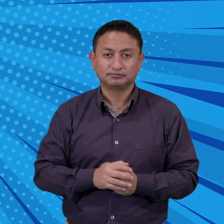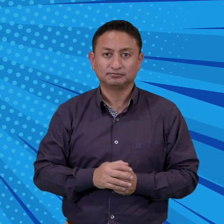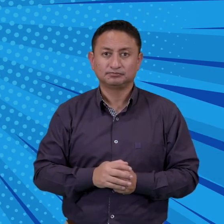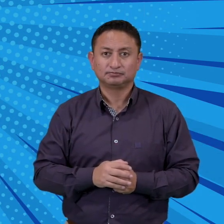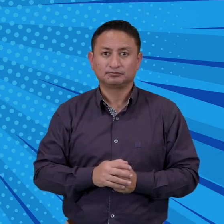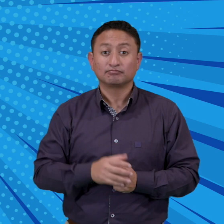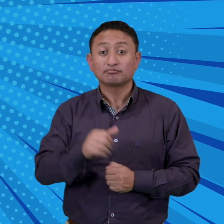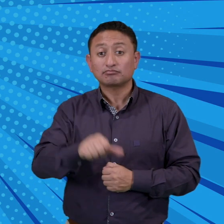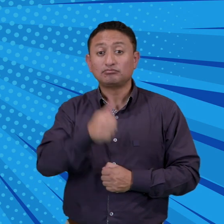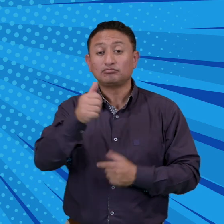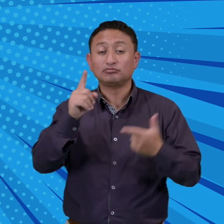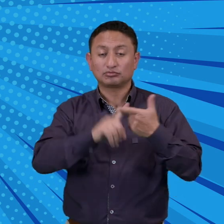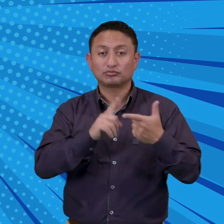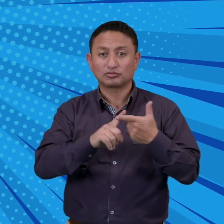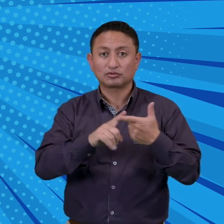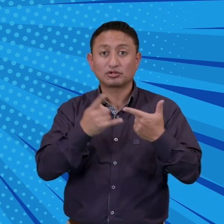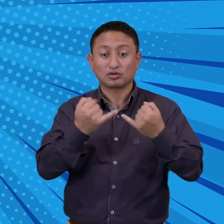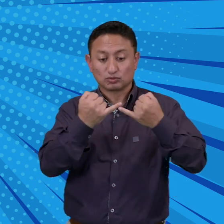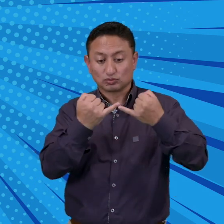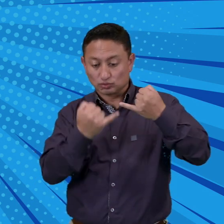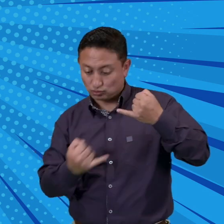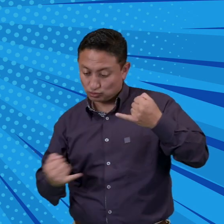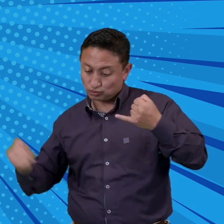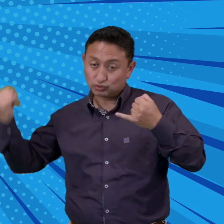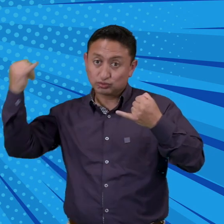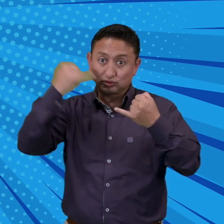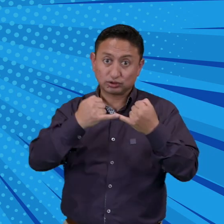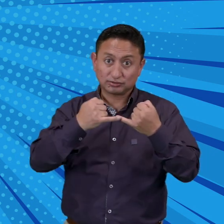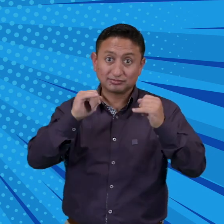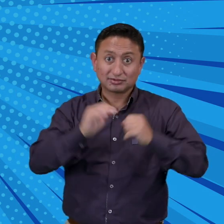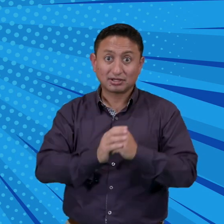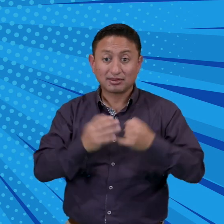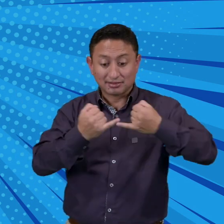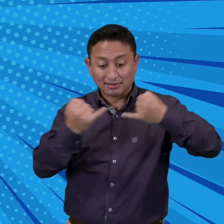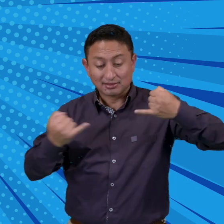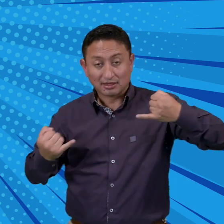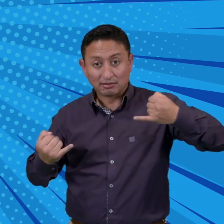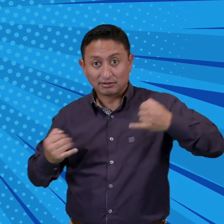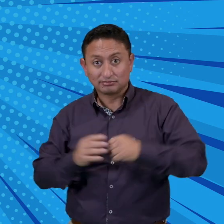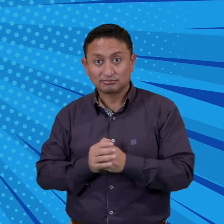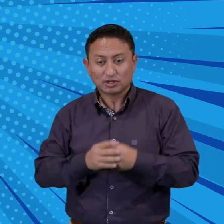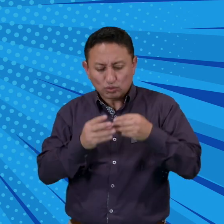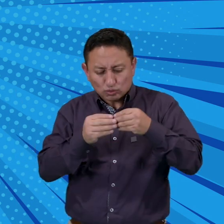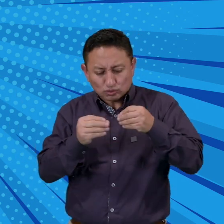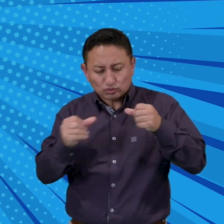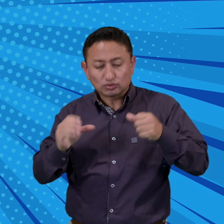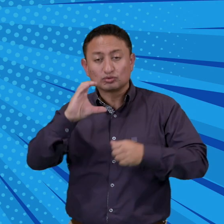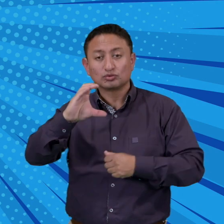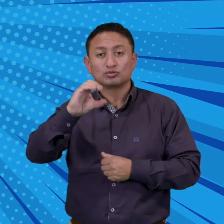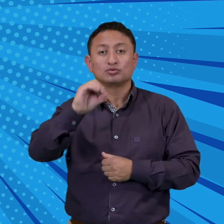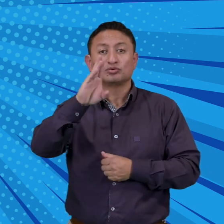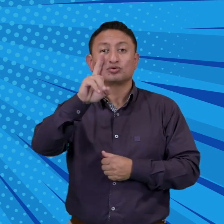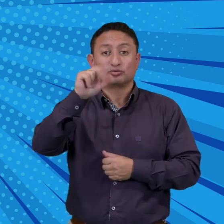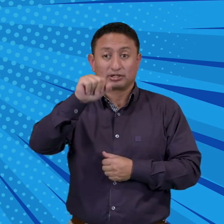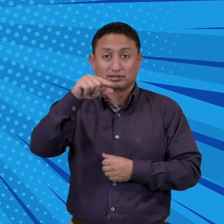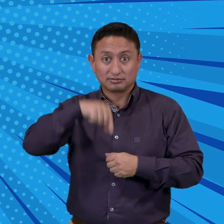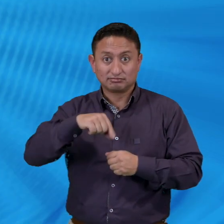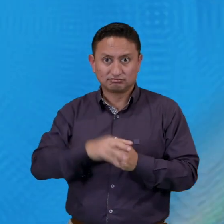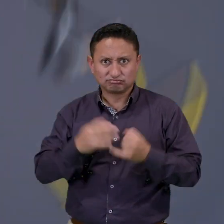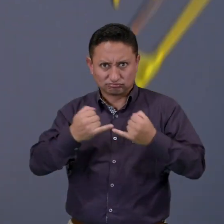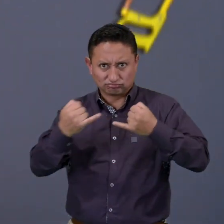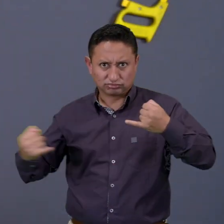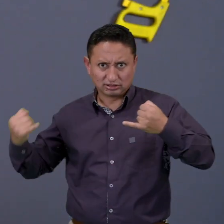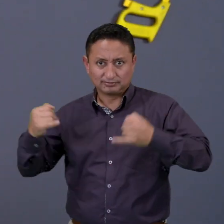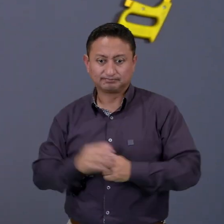batería. Otro elemento es el conductor de conexión. Es el cable constituido por hilos de cobre, aluminio u otro elemento